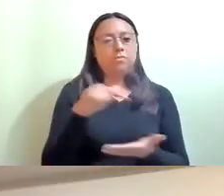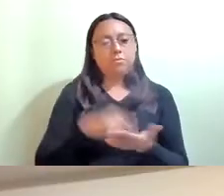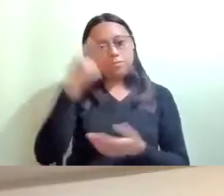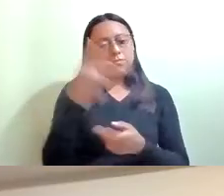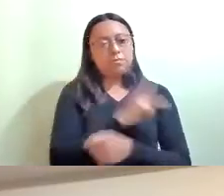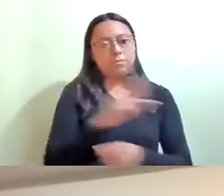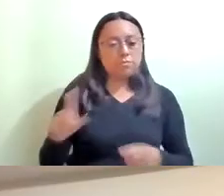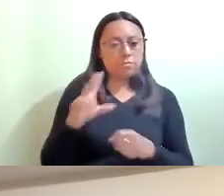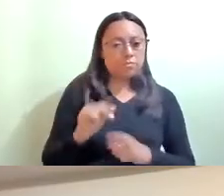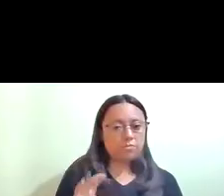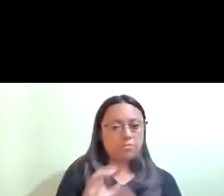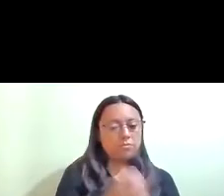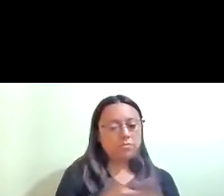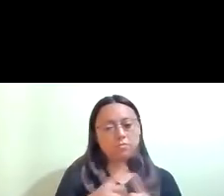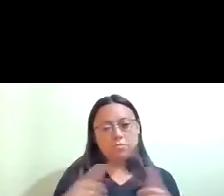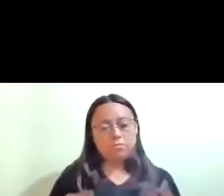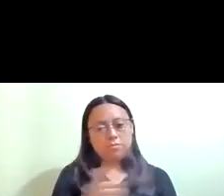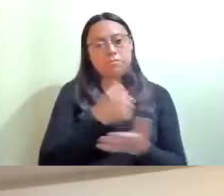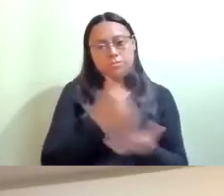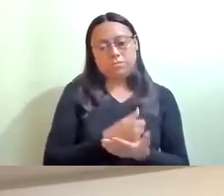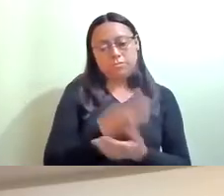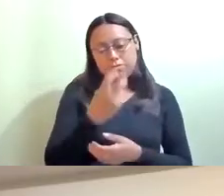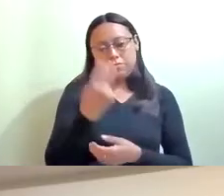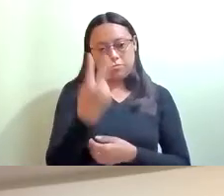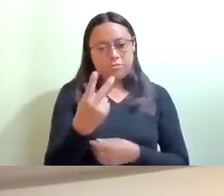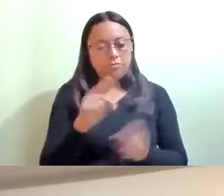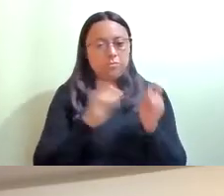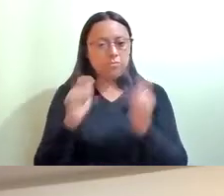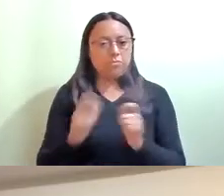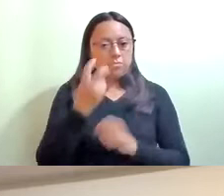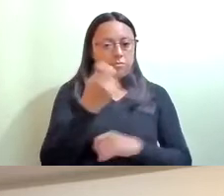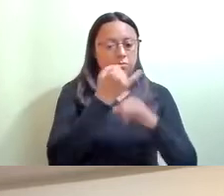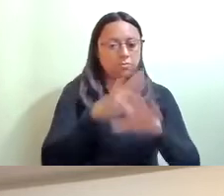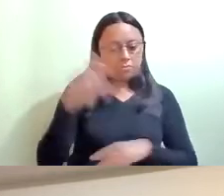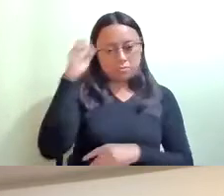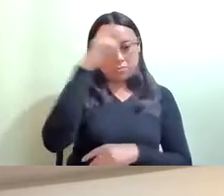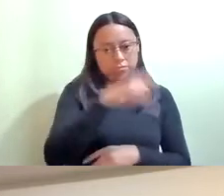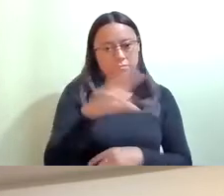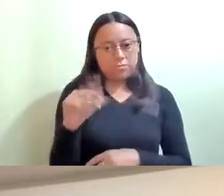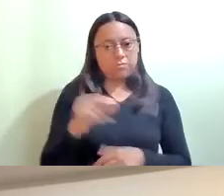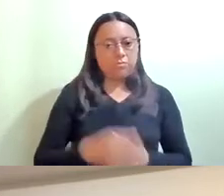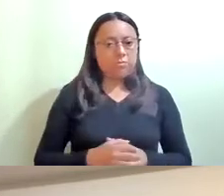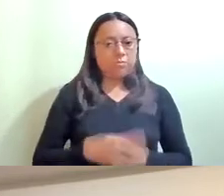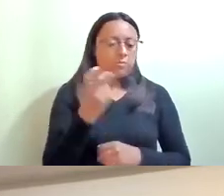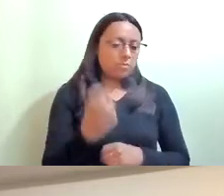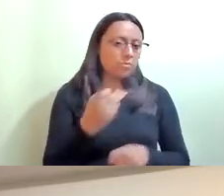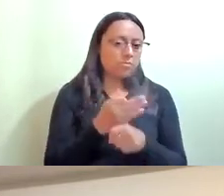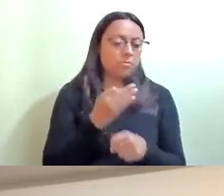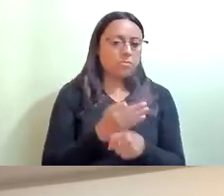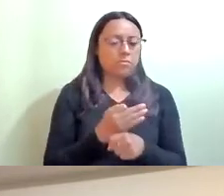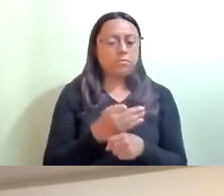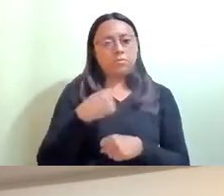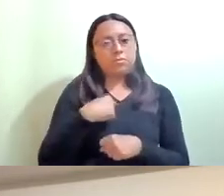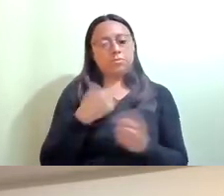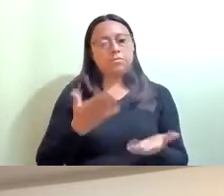Urbano, como se está yendo en estos 2 turnos. Es decir, no es una información compleja. Por eso es que yo lo mandé con